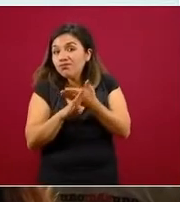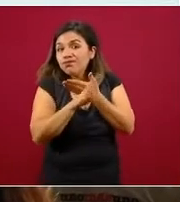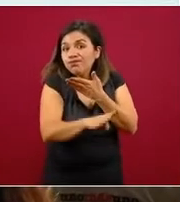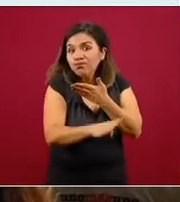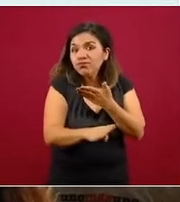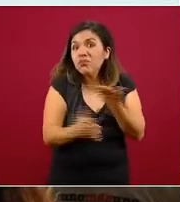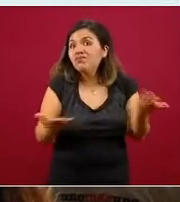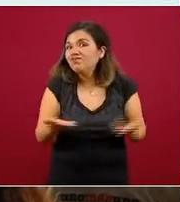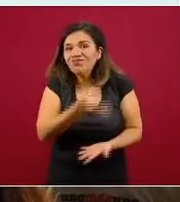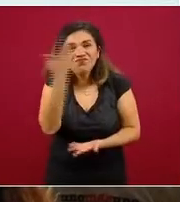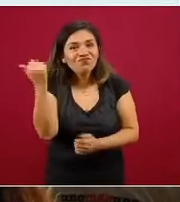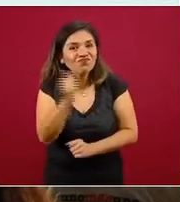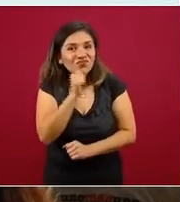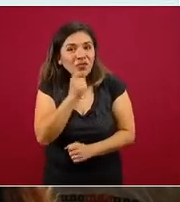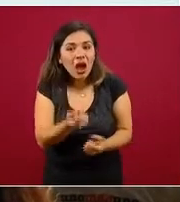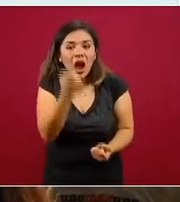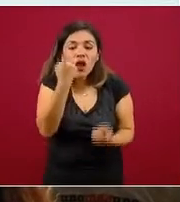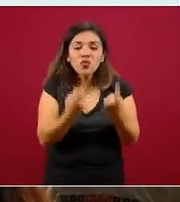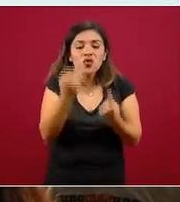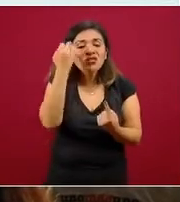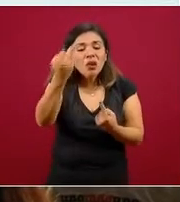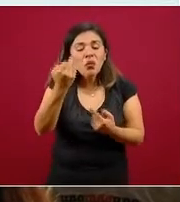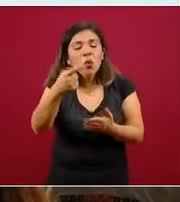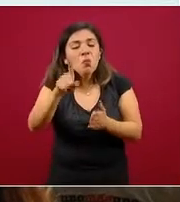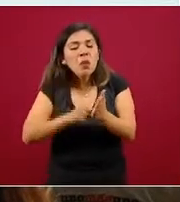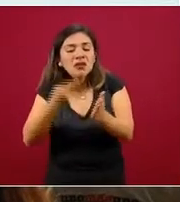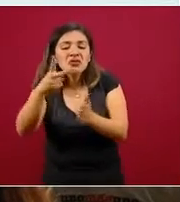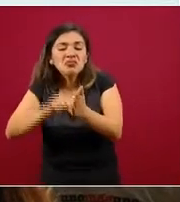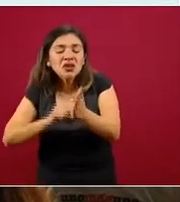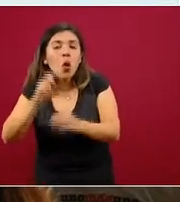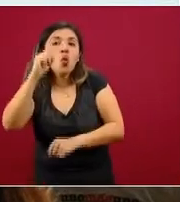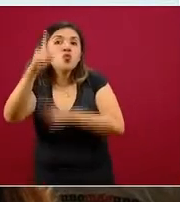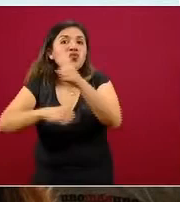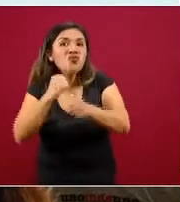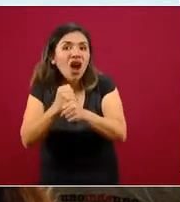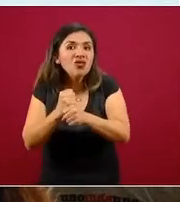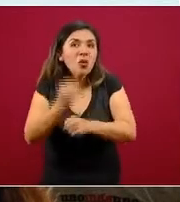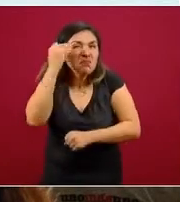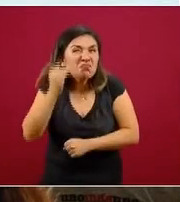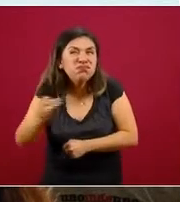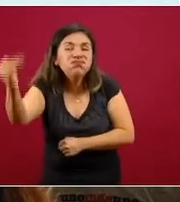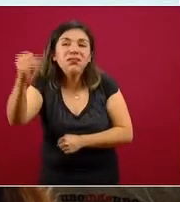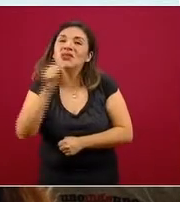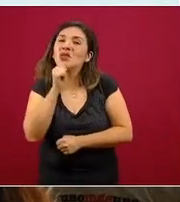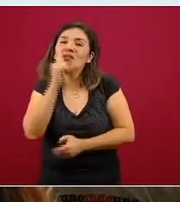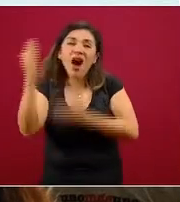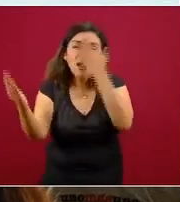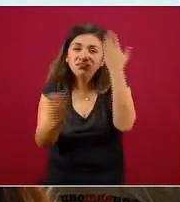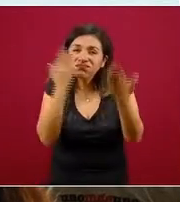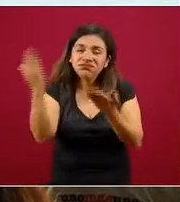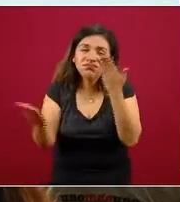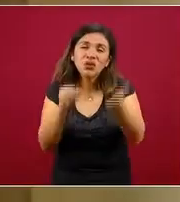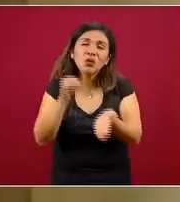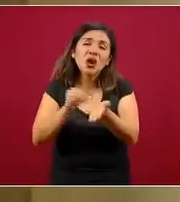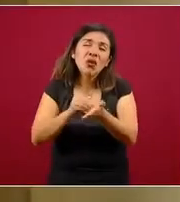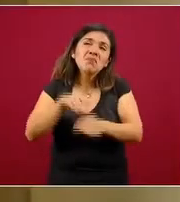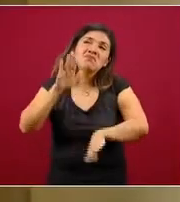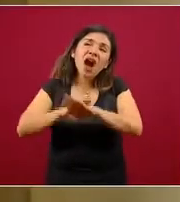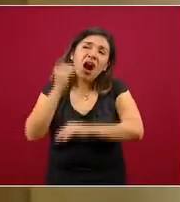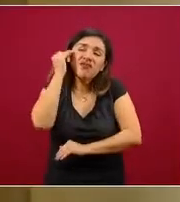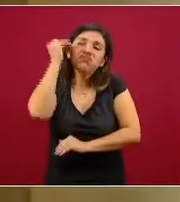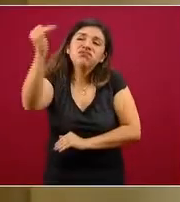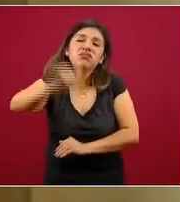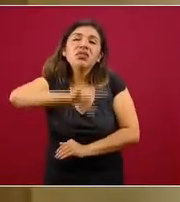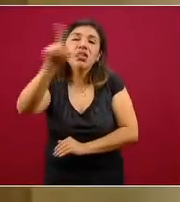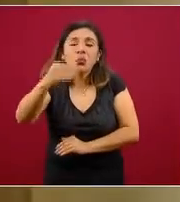inmunidad, si algunos pocos meses, si muchos meses, si más de un año. Eso todavía está en estudio, lo sabremos de seguro